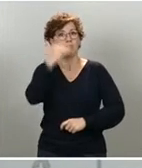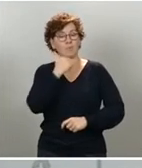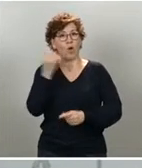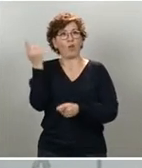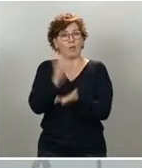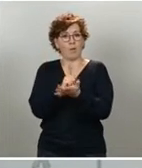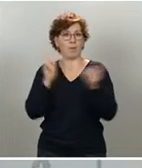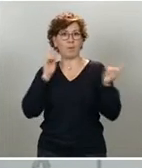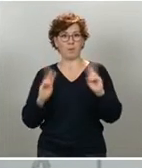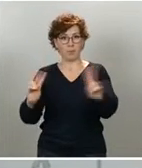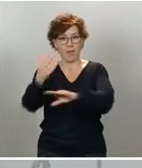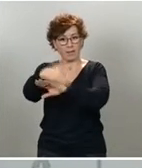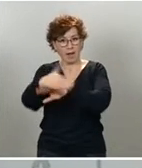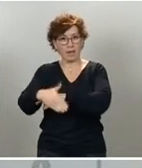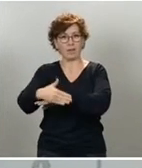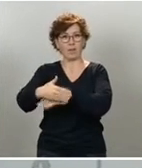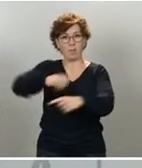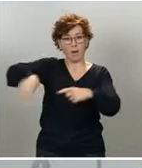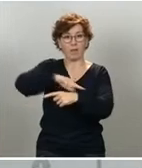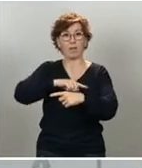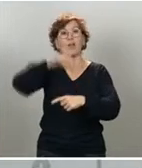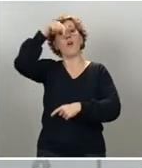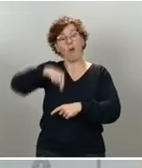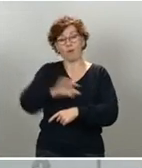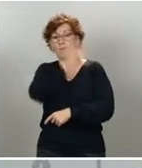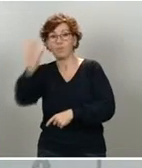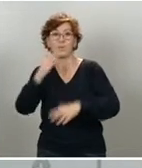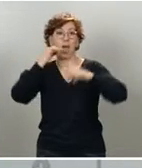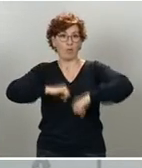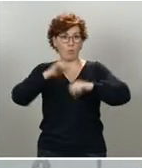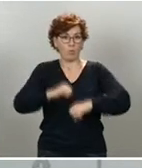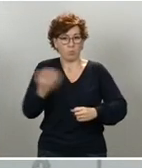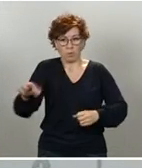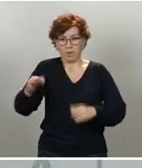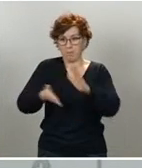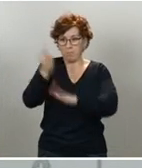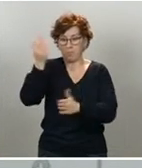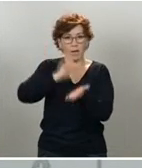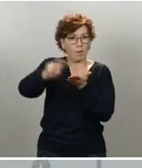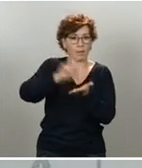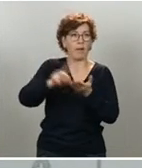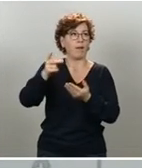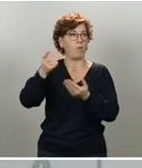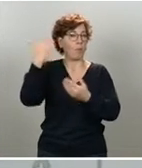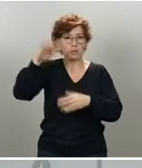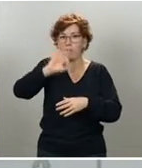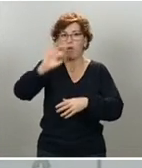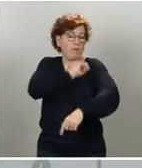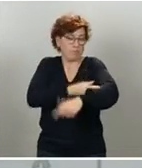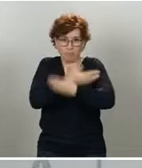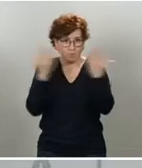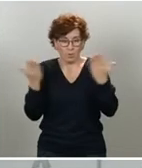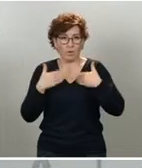los adultos y las personas mayores han podido salir o bien a caminar, a dar un paseo, o bien a hacer ejercicio. Y sé que lo han